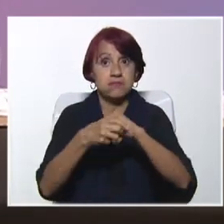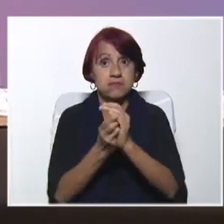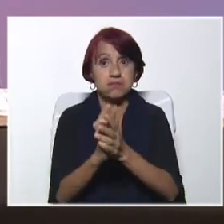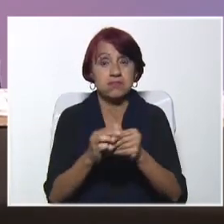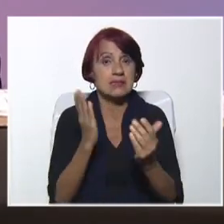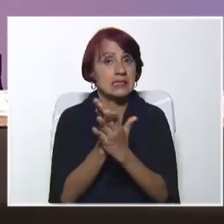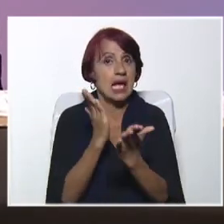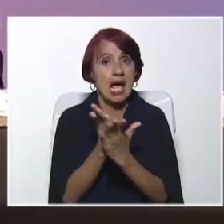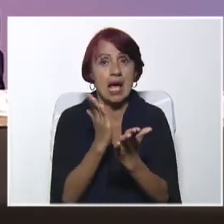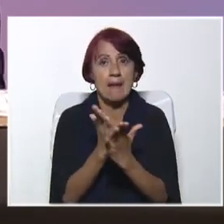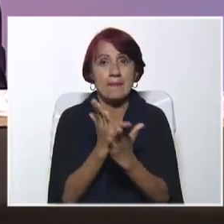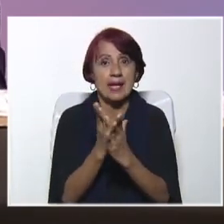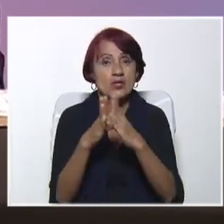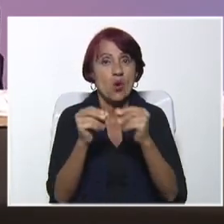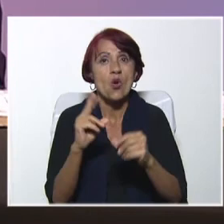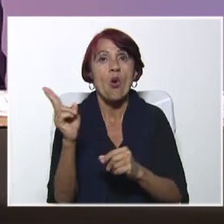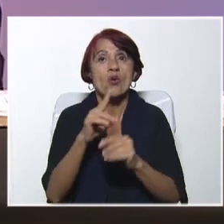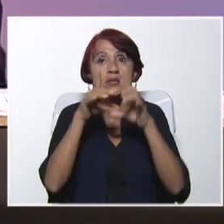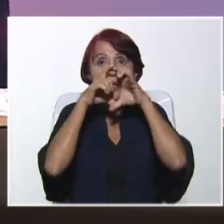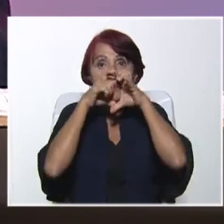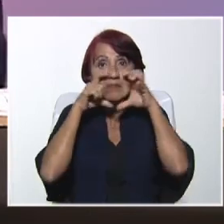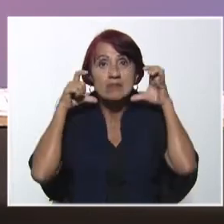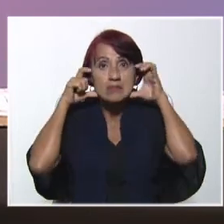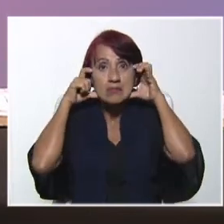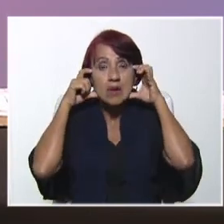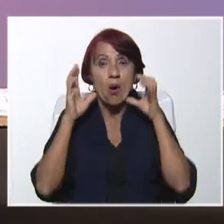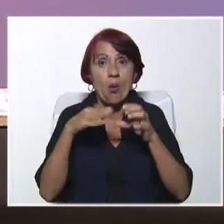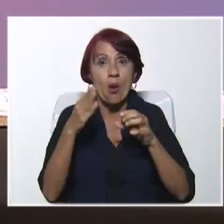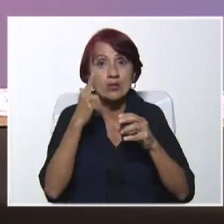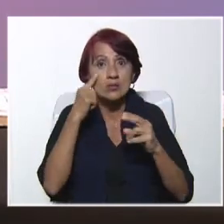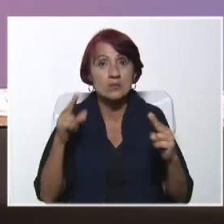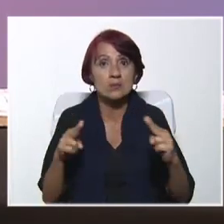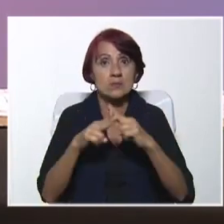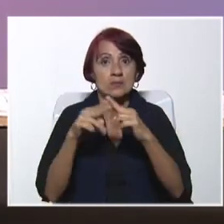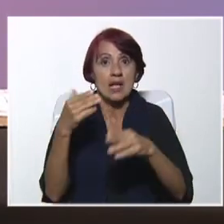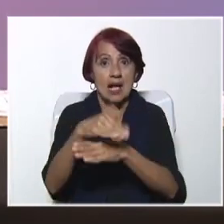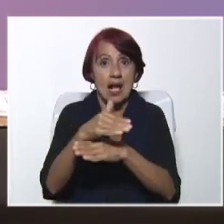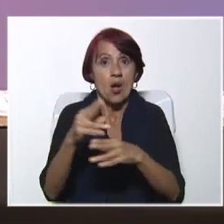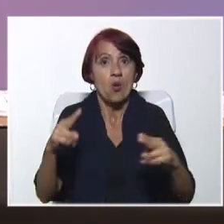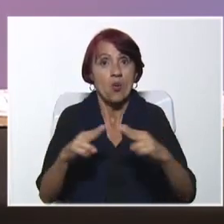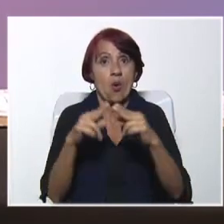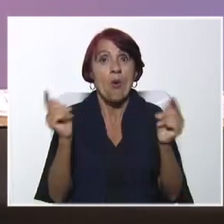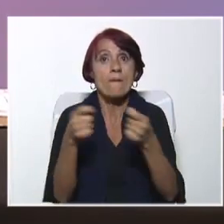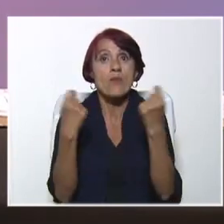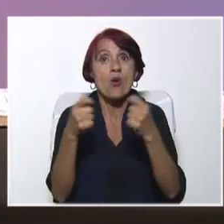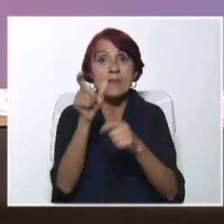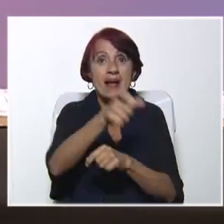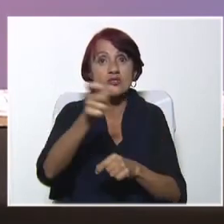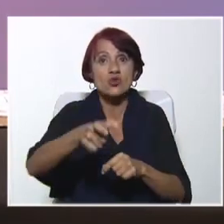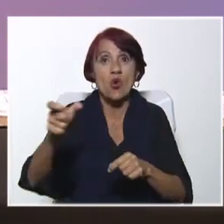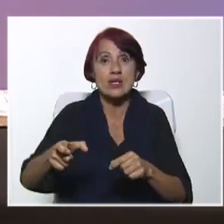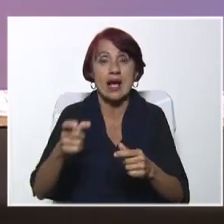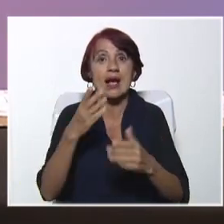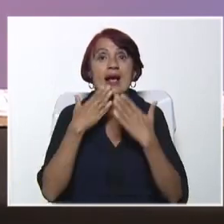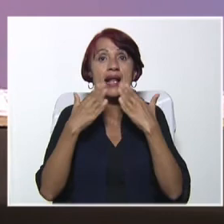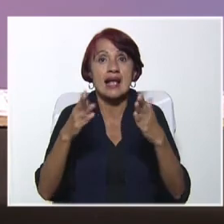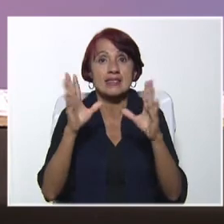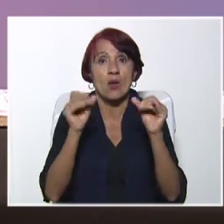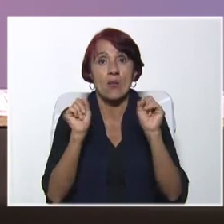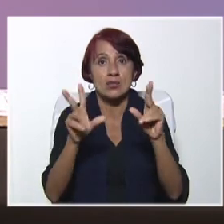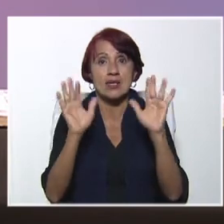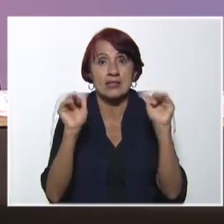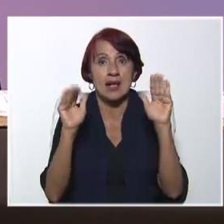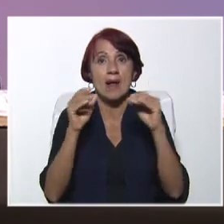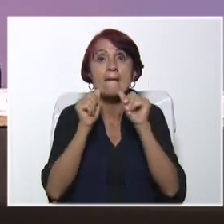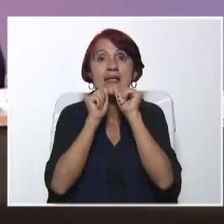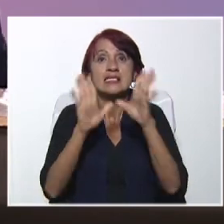manos frecuentemente y utilizar el tapaboca cuando nos encontremos en lugares públicos. Hasta una nueva oportunidad.